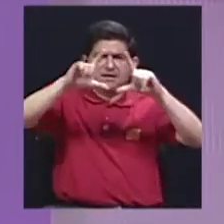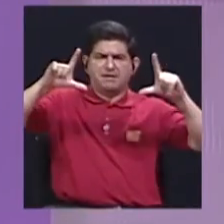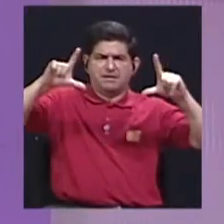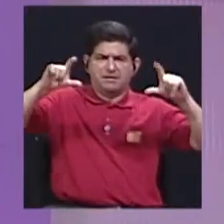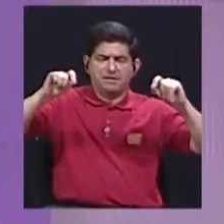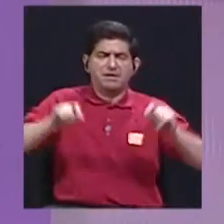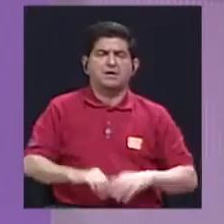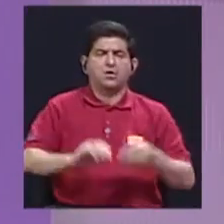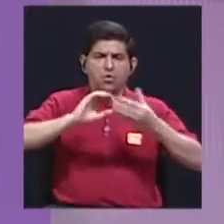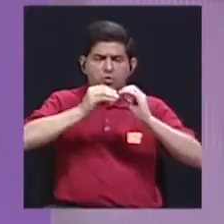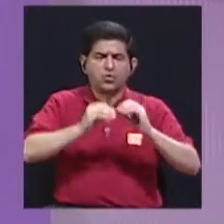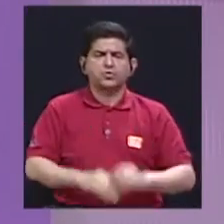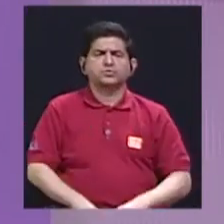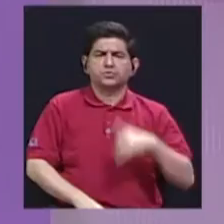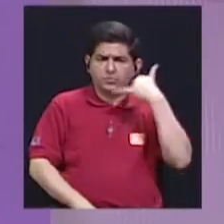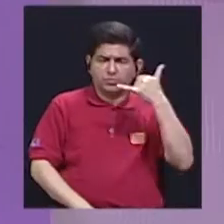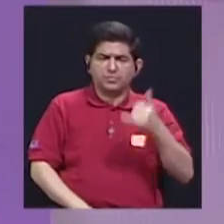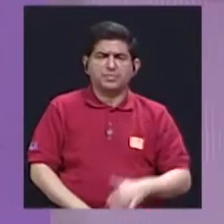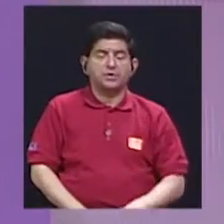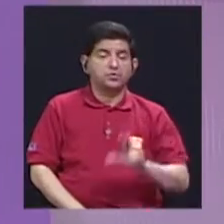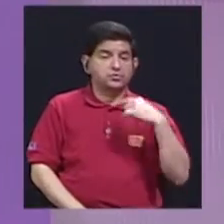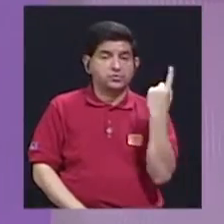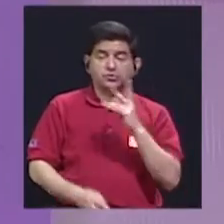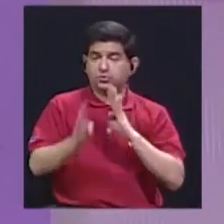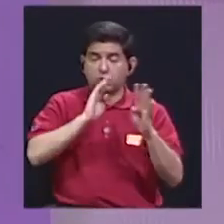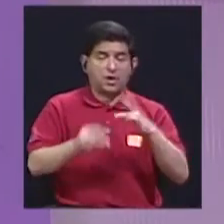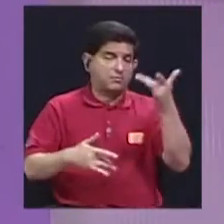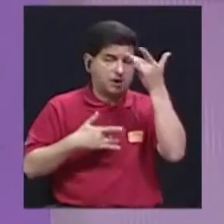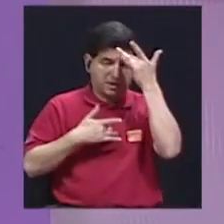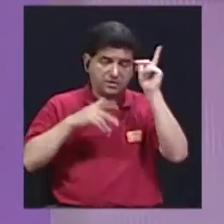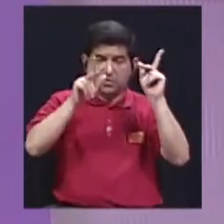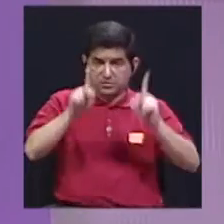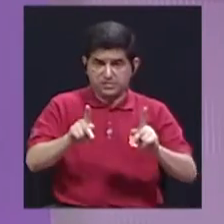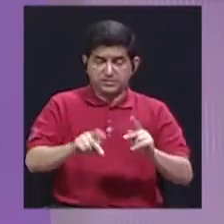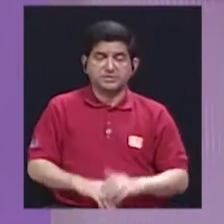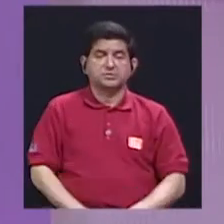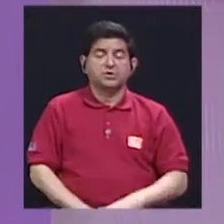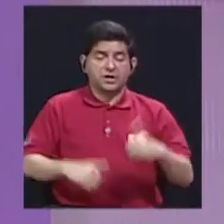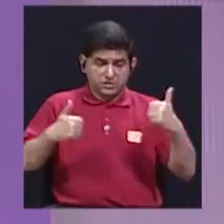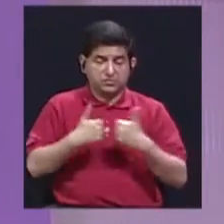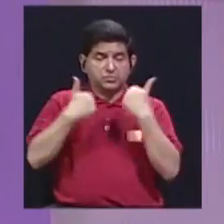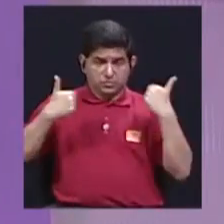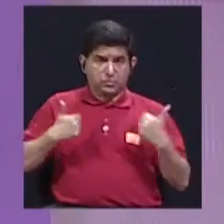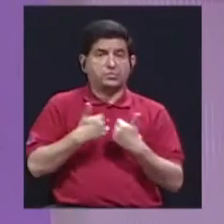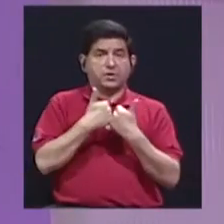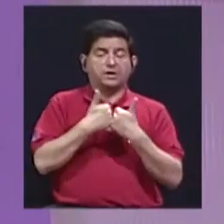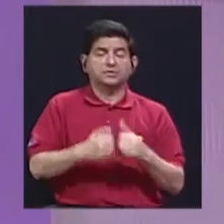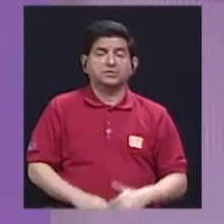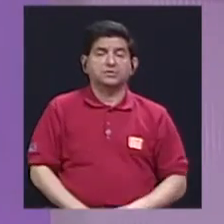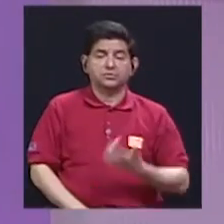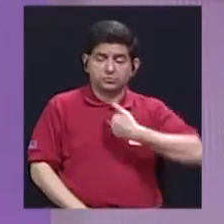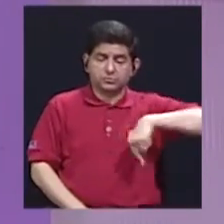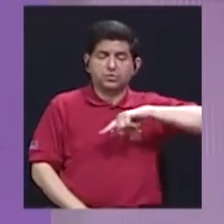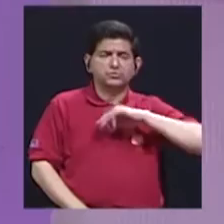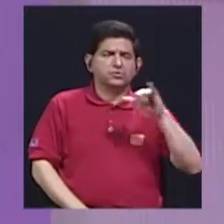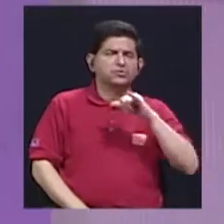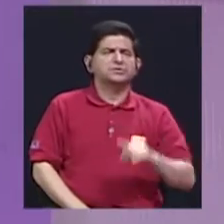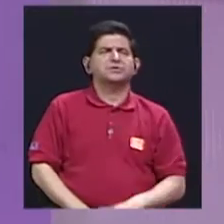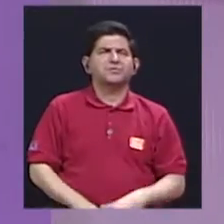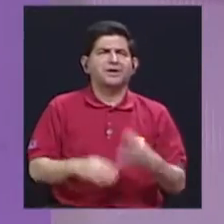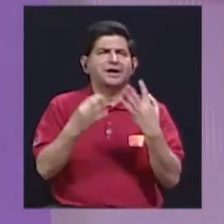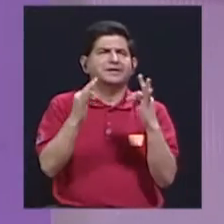sólo da hablamos hay veces de enfermedad con la paciente verdad por eso hay retos que uno se pone somos como psicólogas también